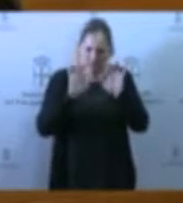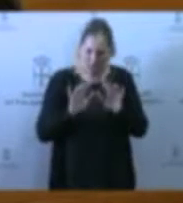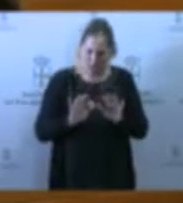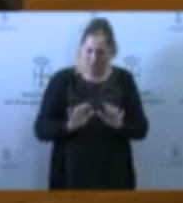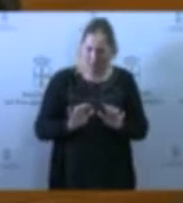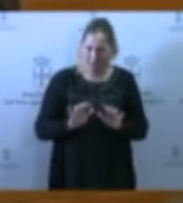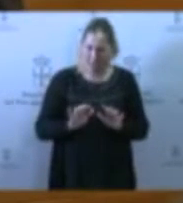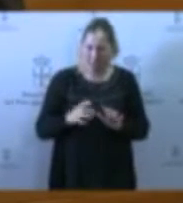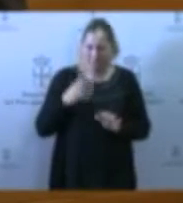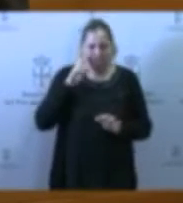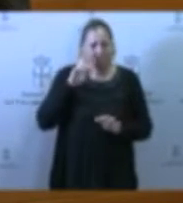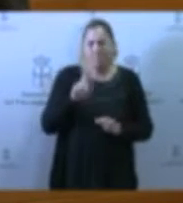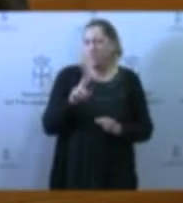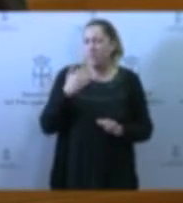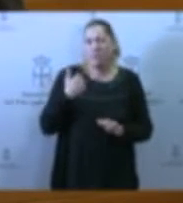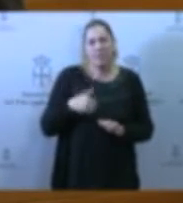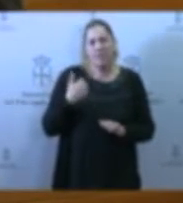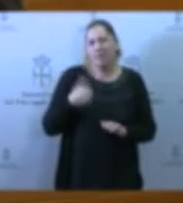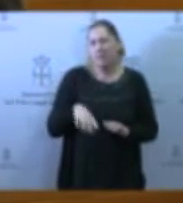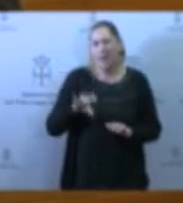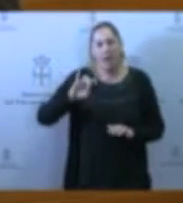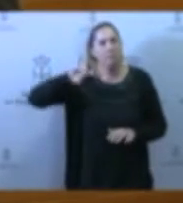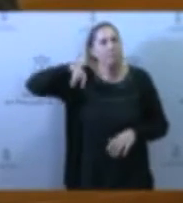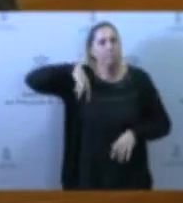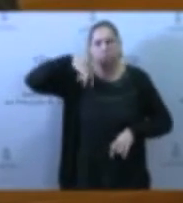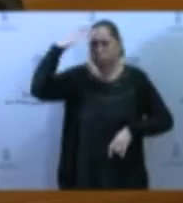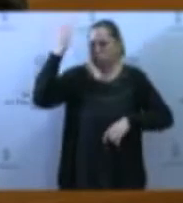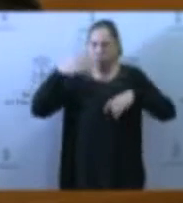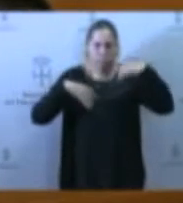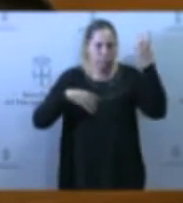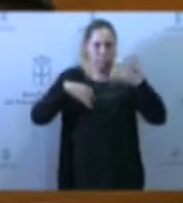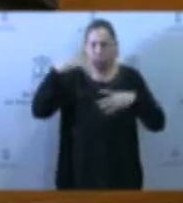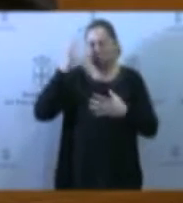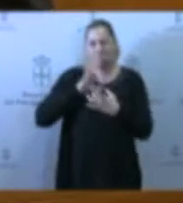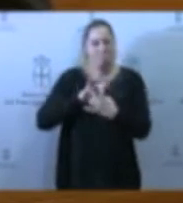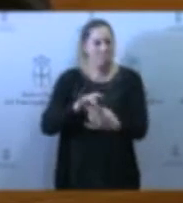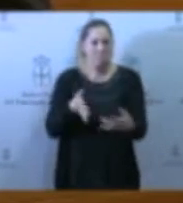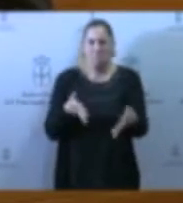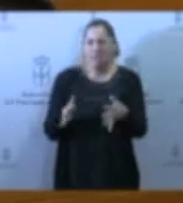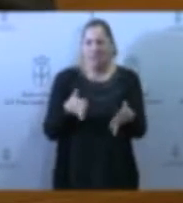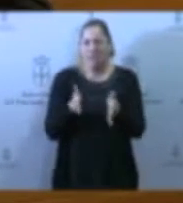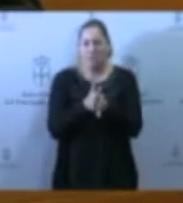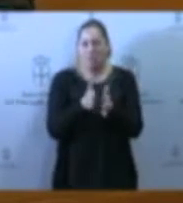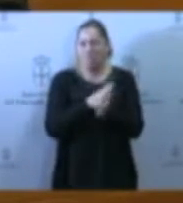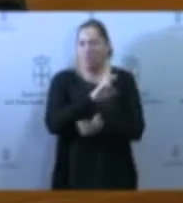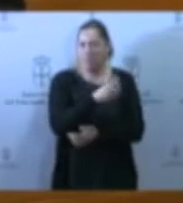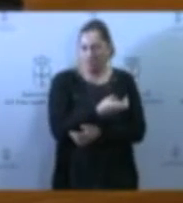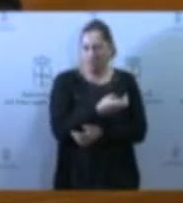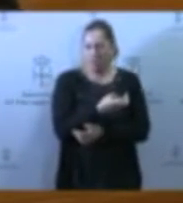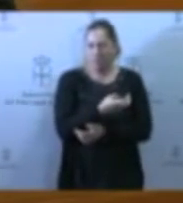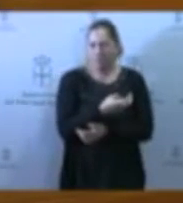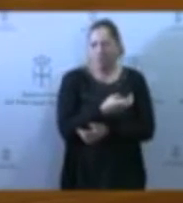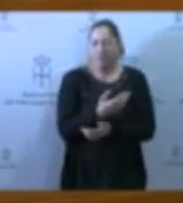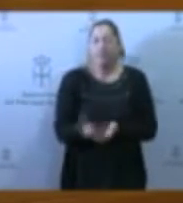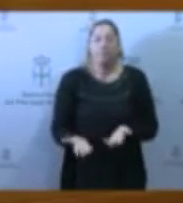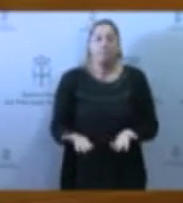veo que ya se está aproximando en el nivel de creatividad, ¿no? Mire, permítame hablar de la complejidad